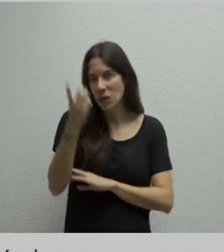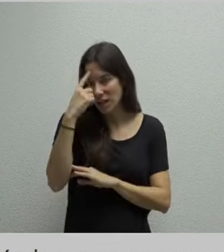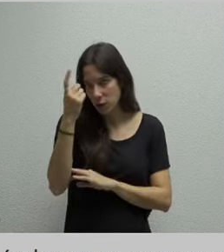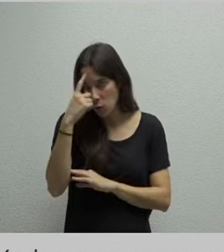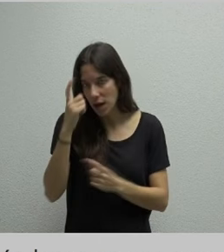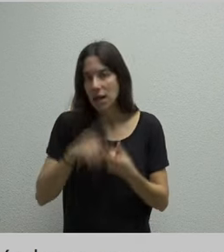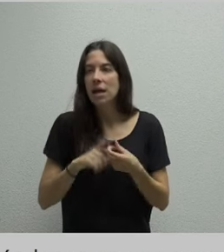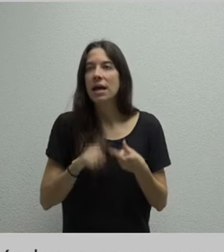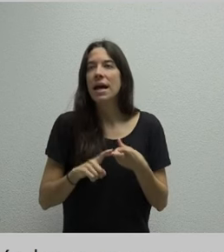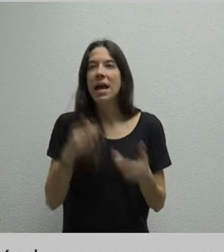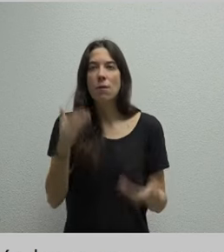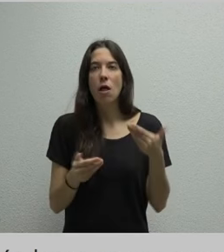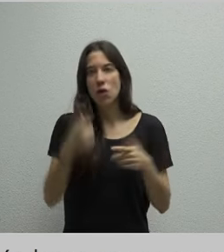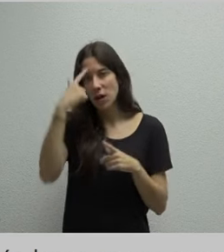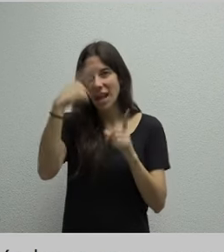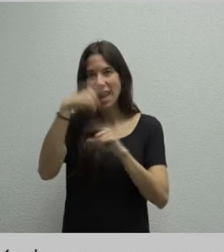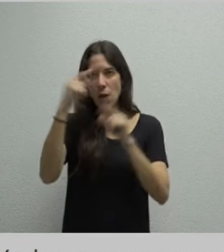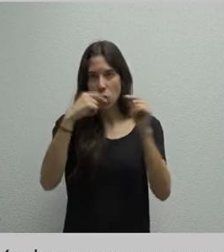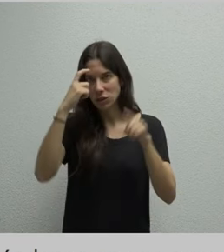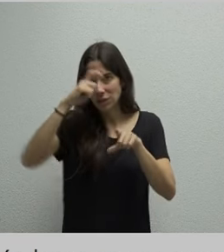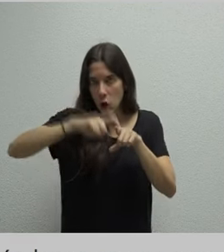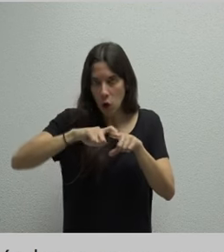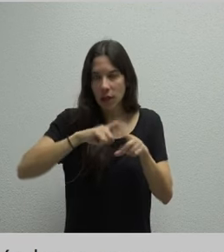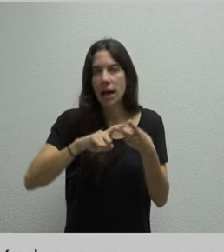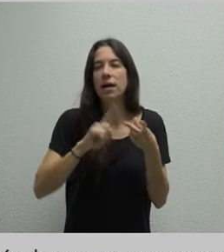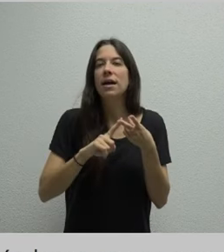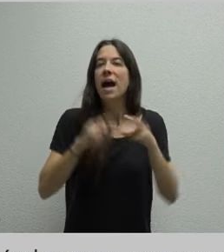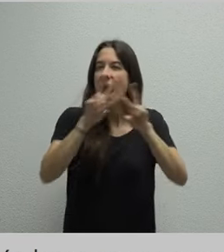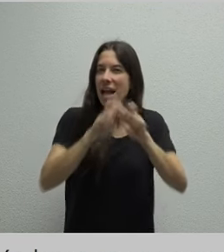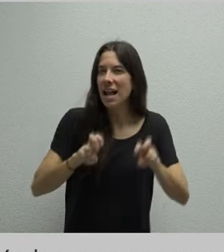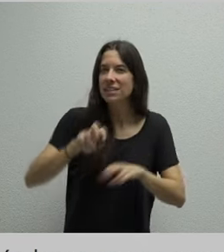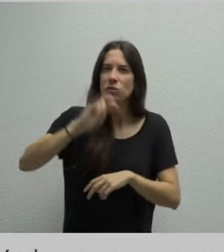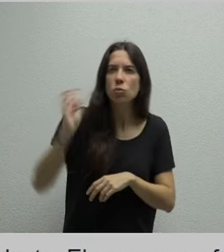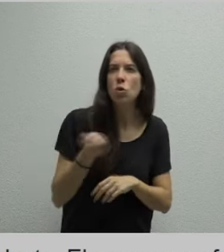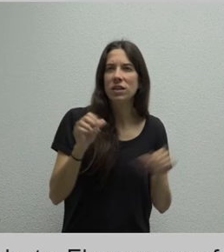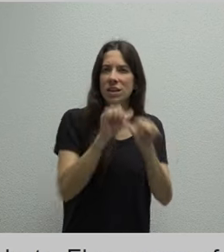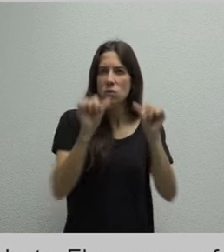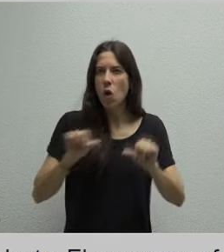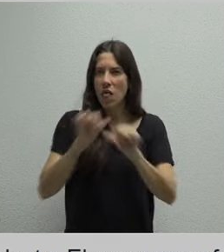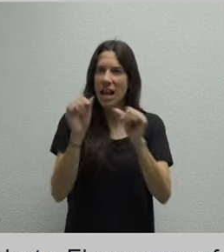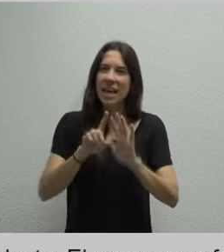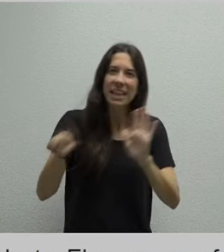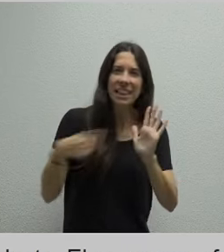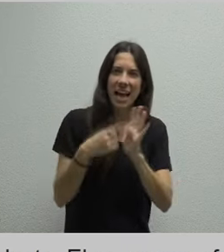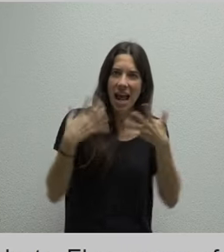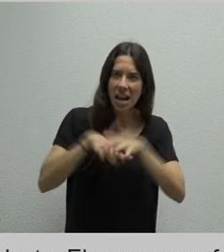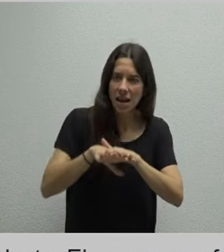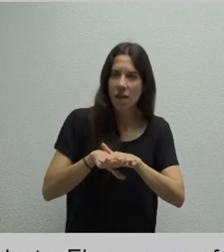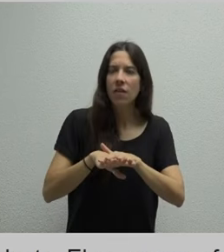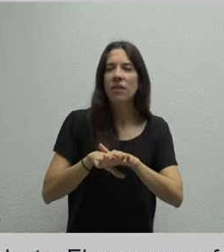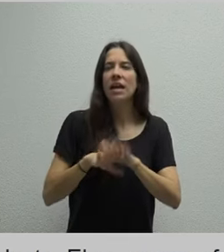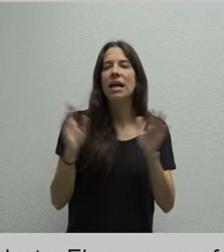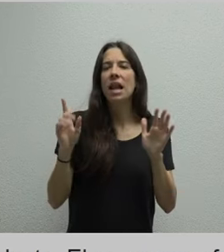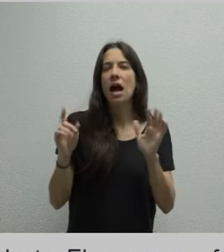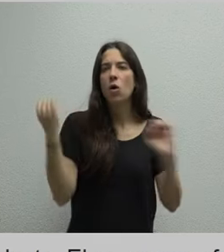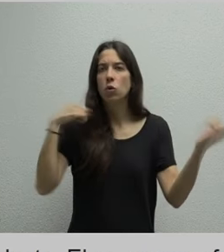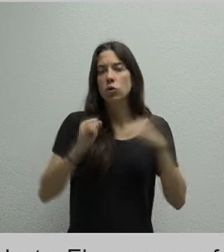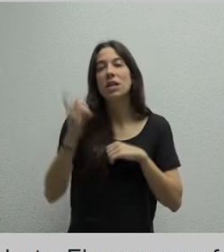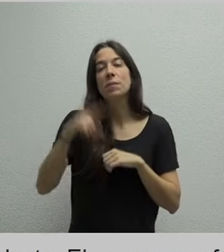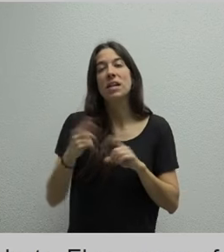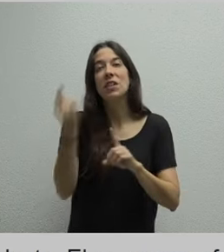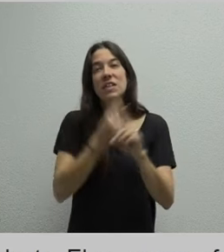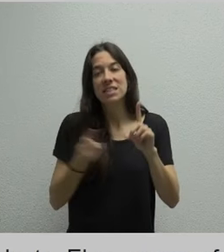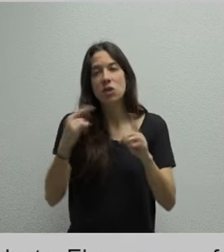evaluación neuropsicológica el análisis multimodal integral de la conducta o el diseño del plan de apoyo